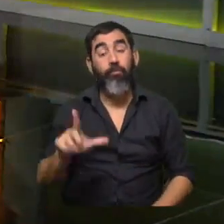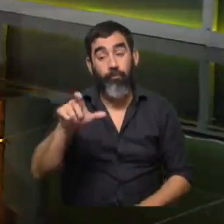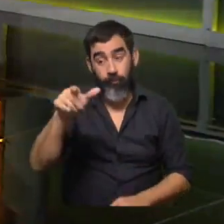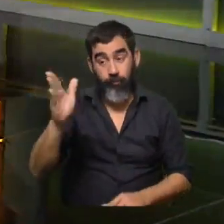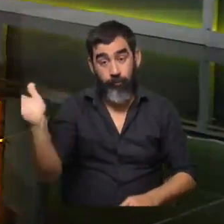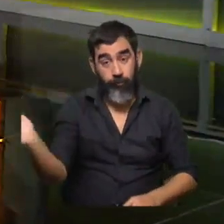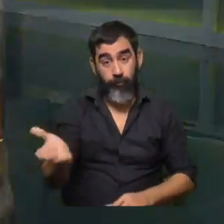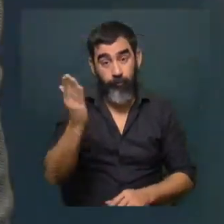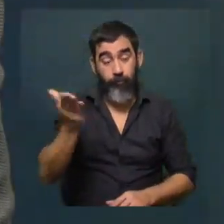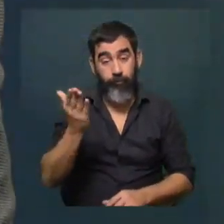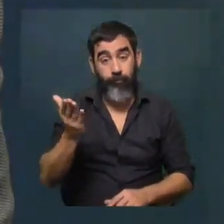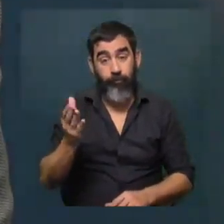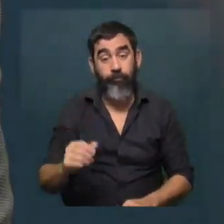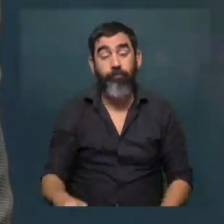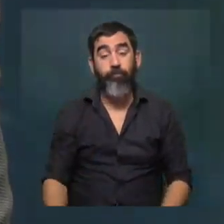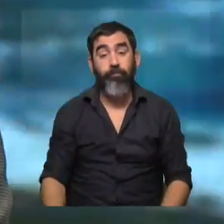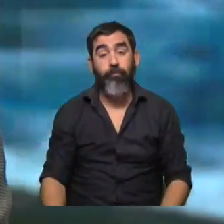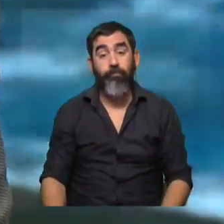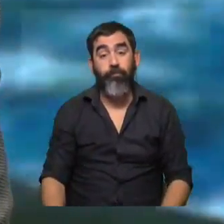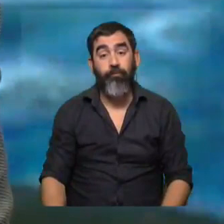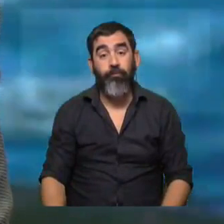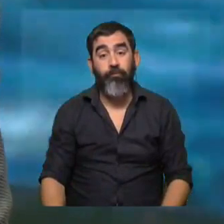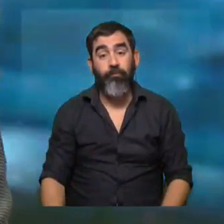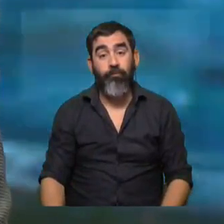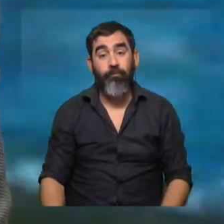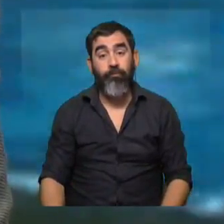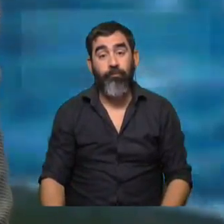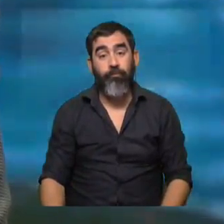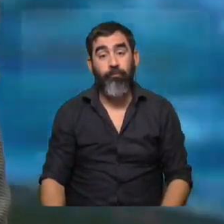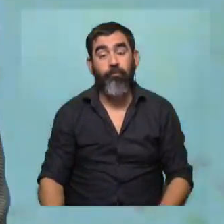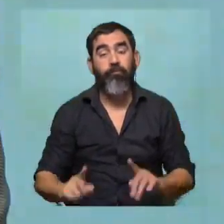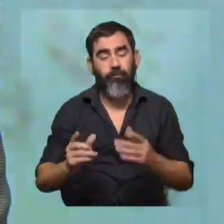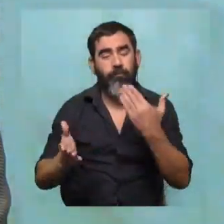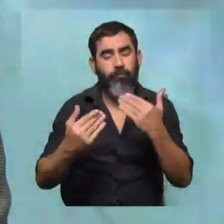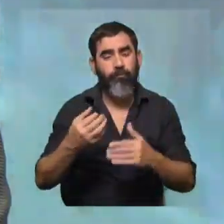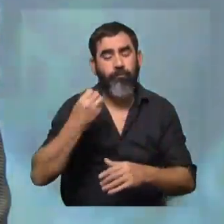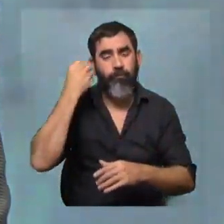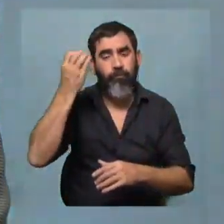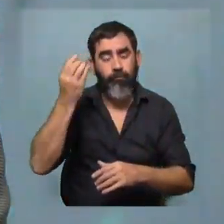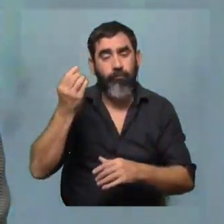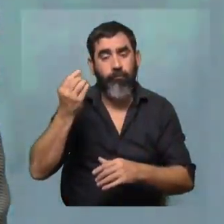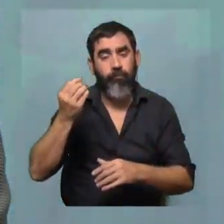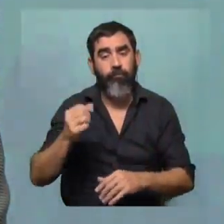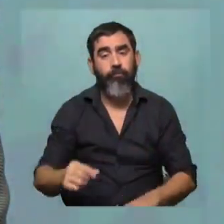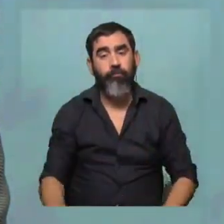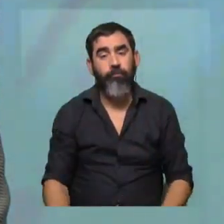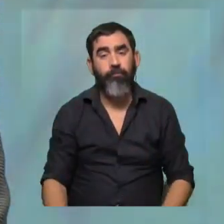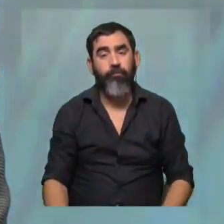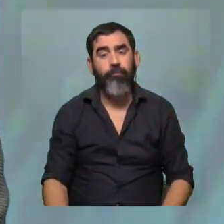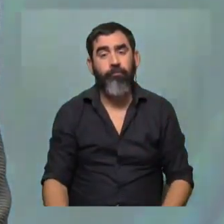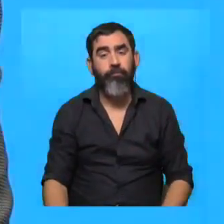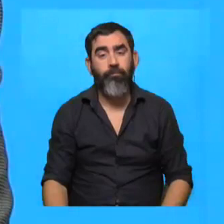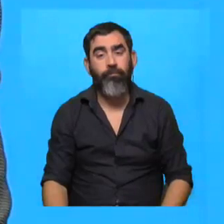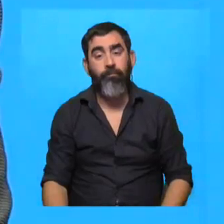producción, que es un tema que también hablamos allí en el Congreso, nos tocó decía algunas palabras, que